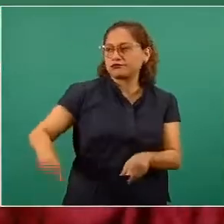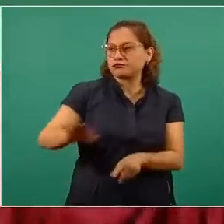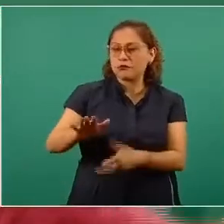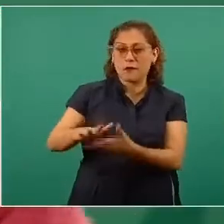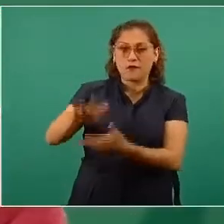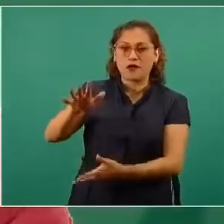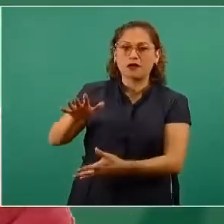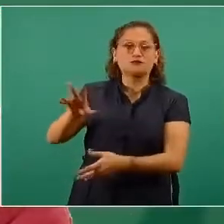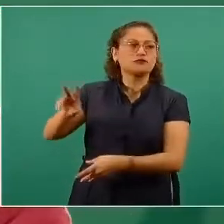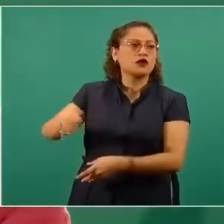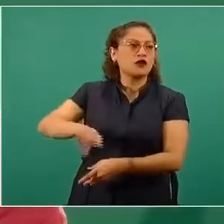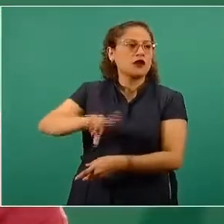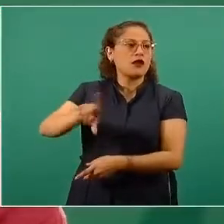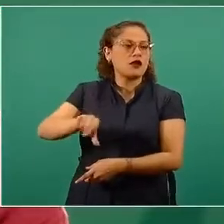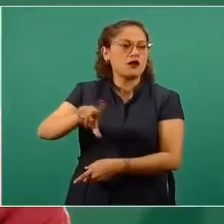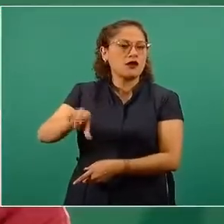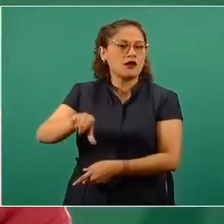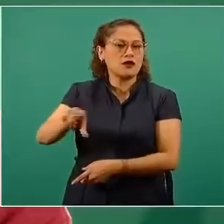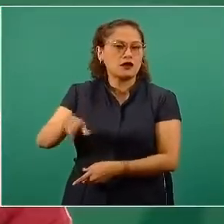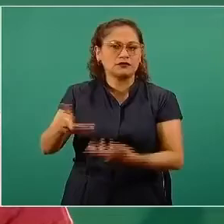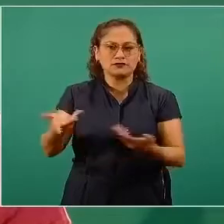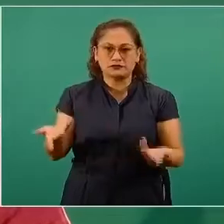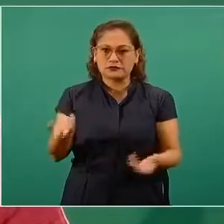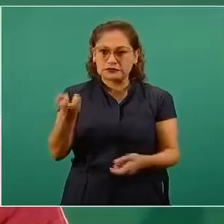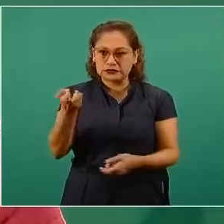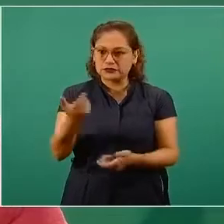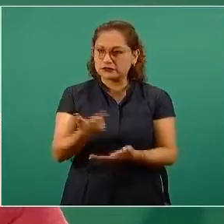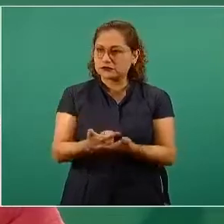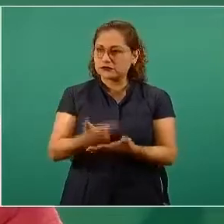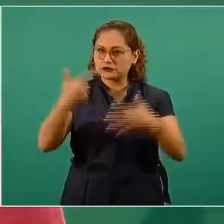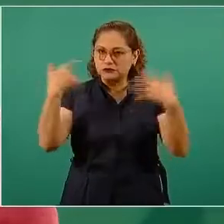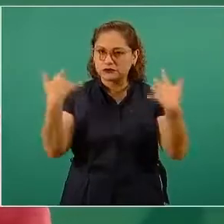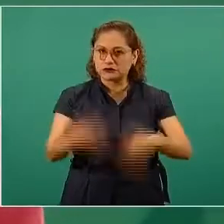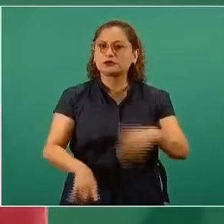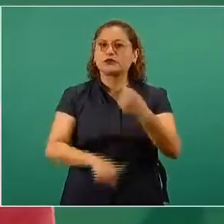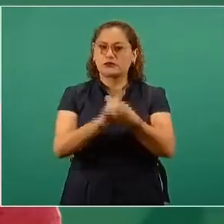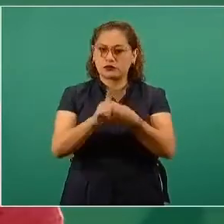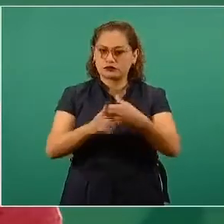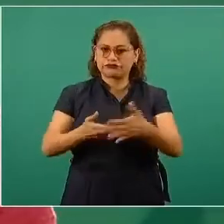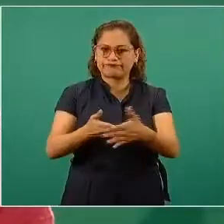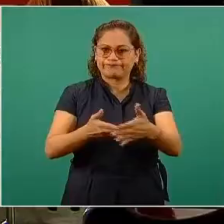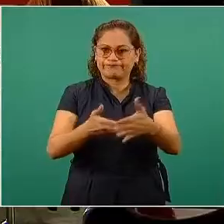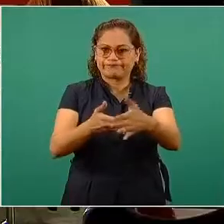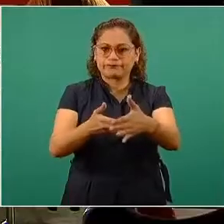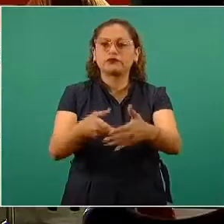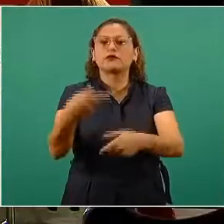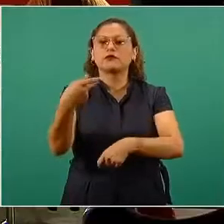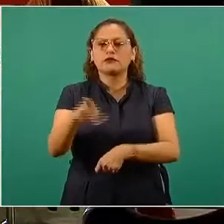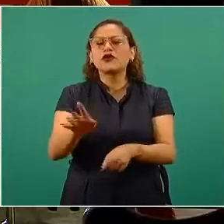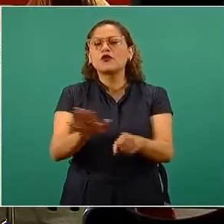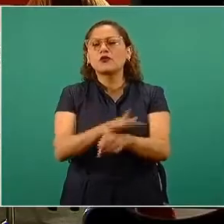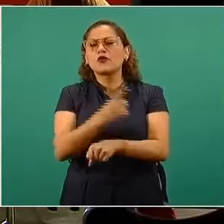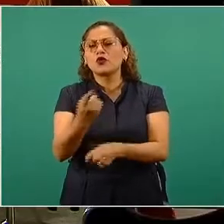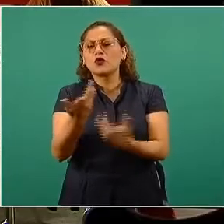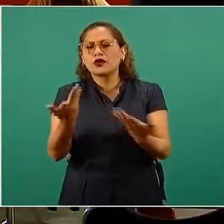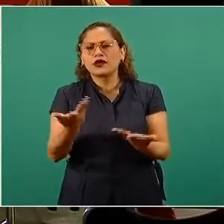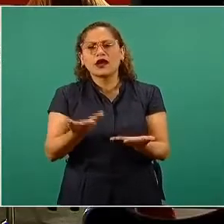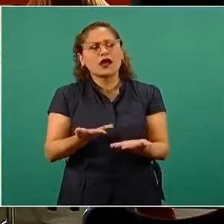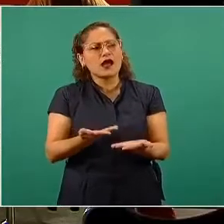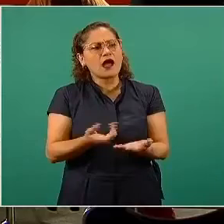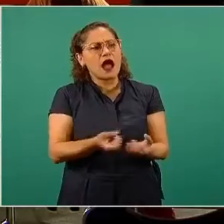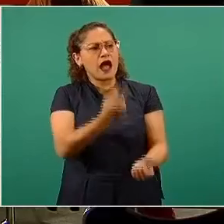les estancaba. Pero eso no es todavía lo más grave, sino que la razón por la que a unos se les daba carretera rápida